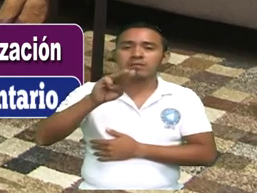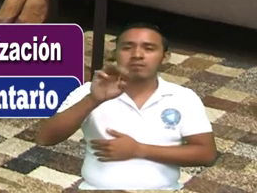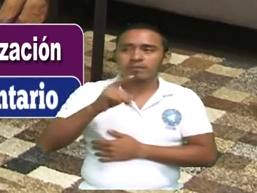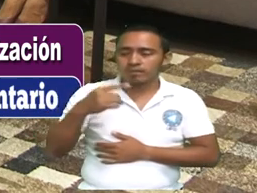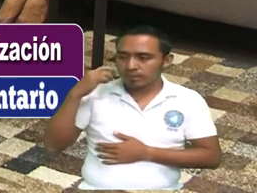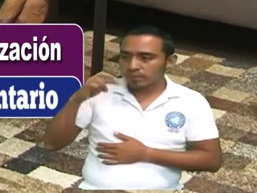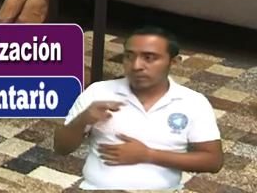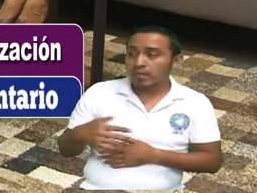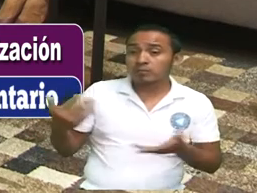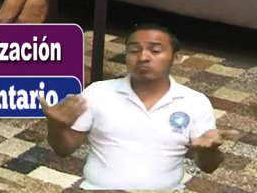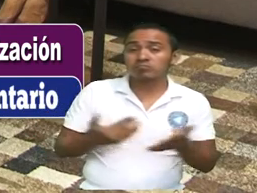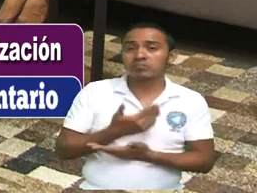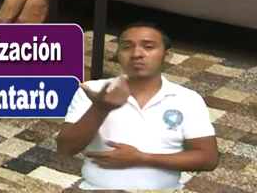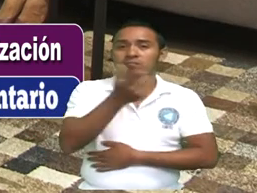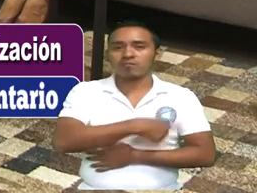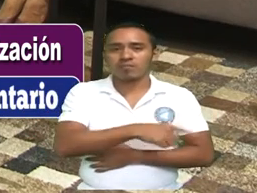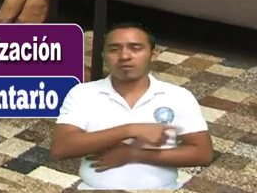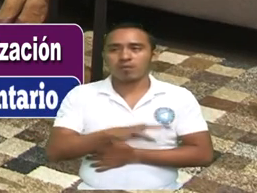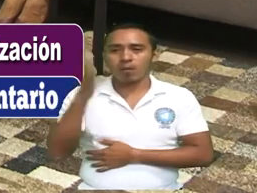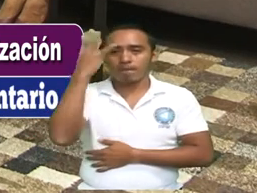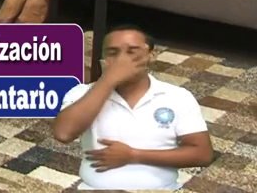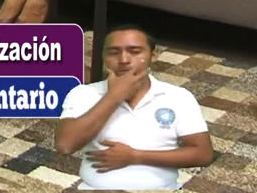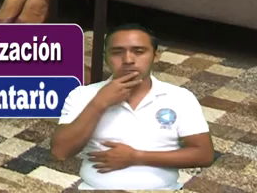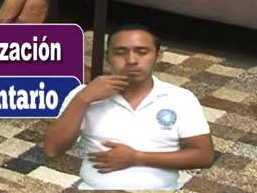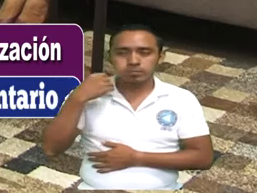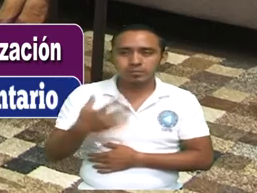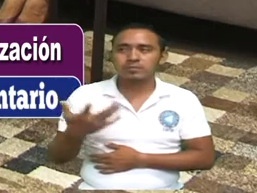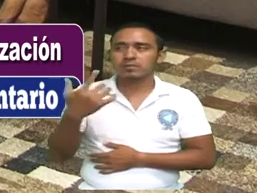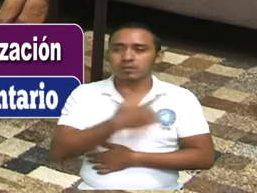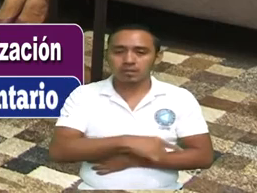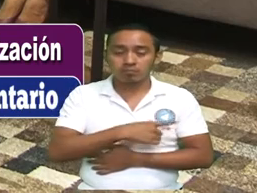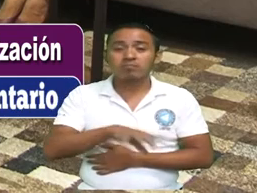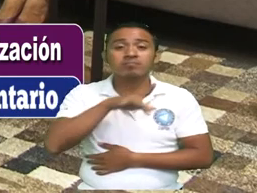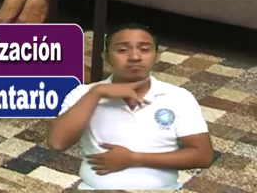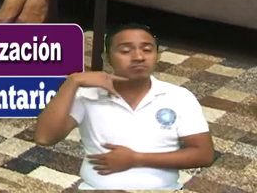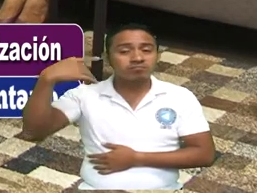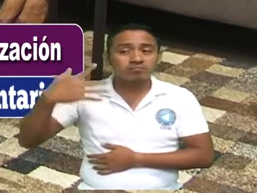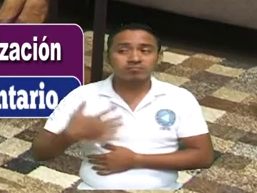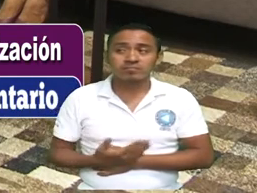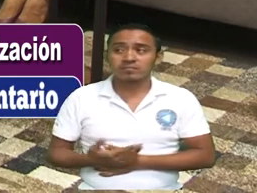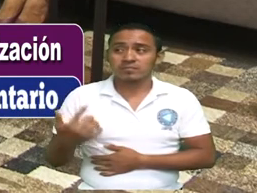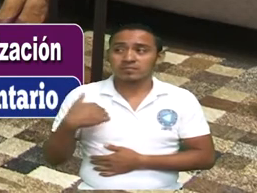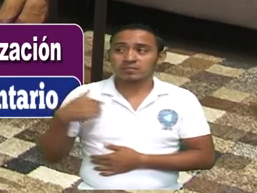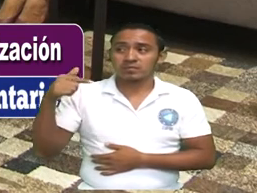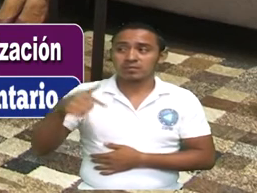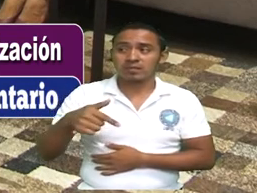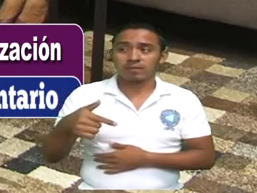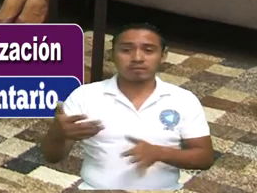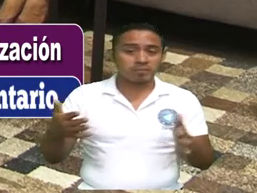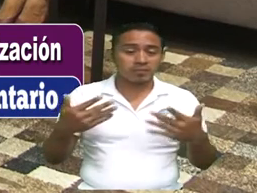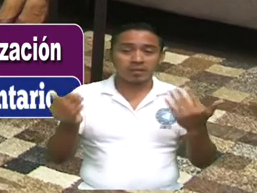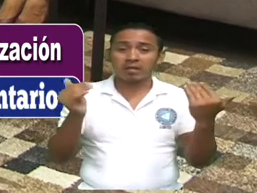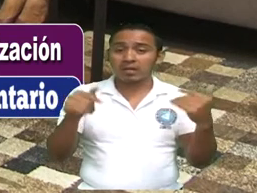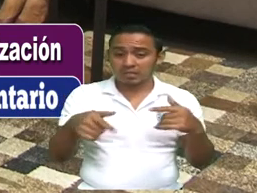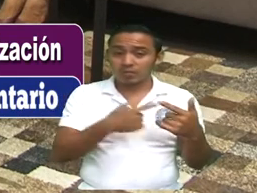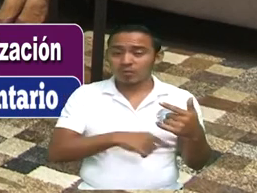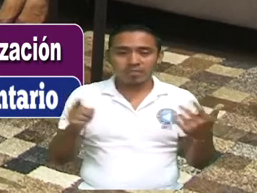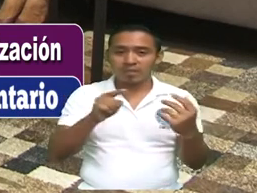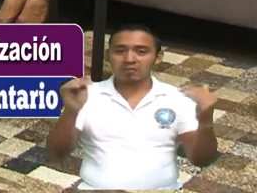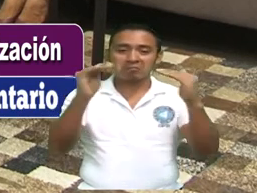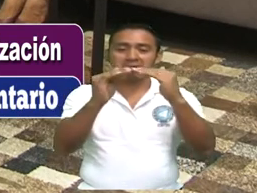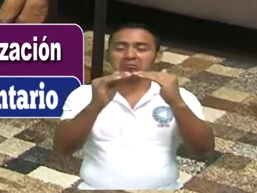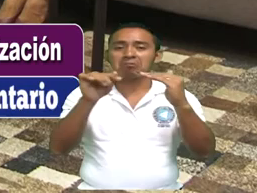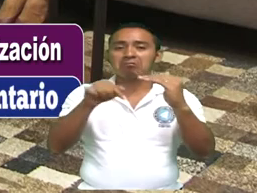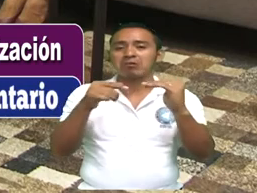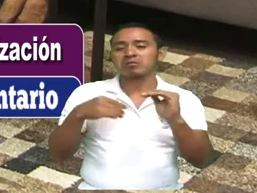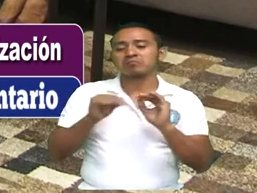la escuela que existe, ¿verdad? Una escuela de verdad, porque donde a mí me tocó dar clases no era una escuela, era una casita. Y